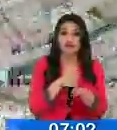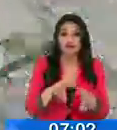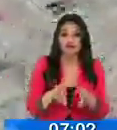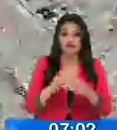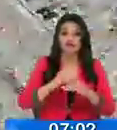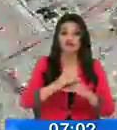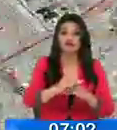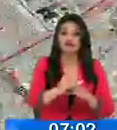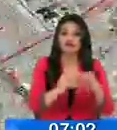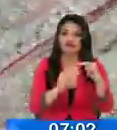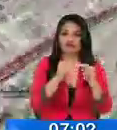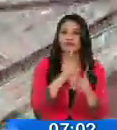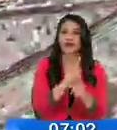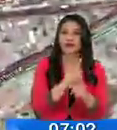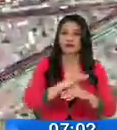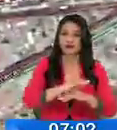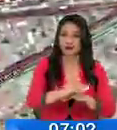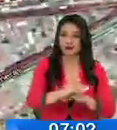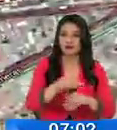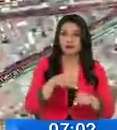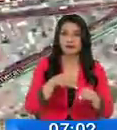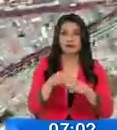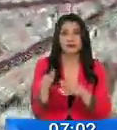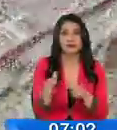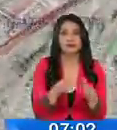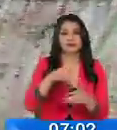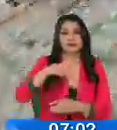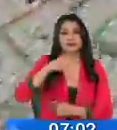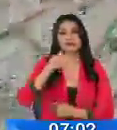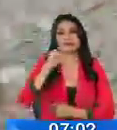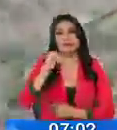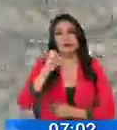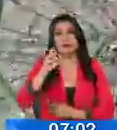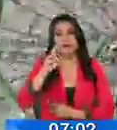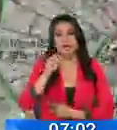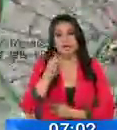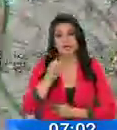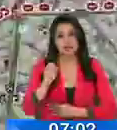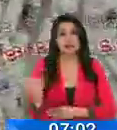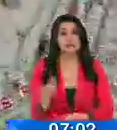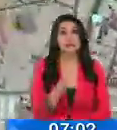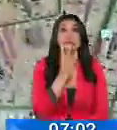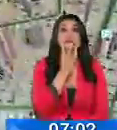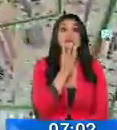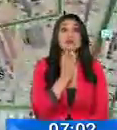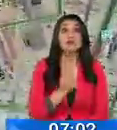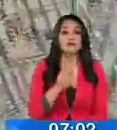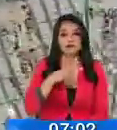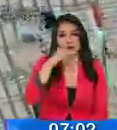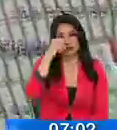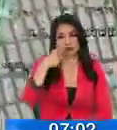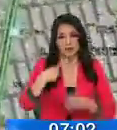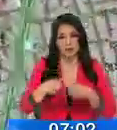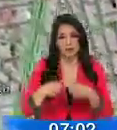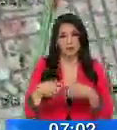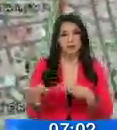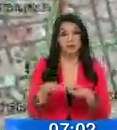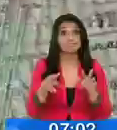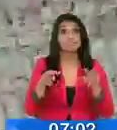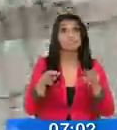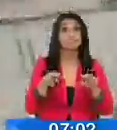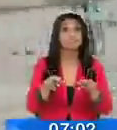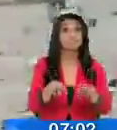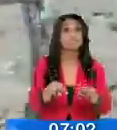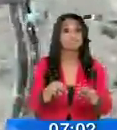tráfico. Congestión a la altura de las Palmeras y la Eloy Alfaro ya en el norte de la ciudad. Y si divisamos un poco más,